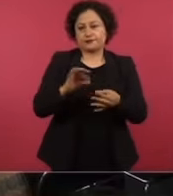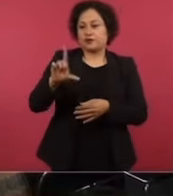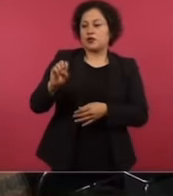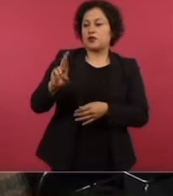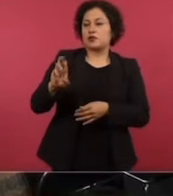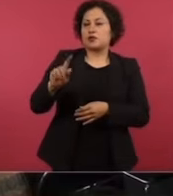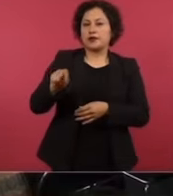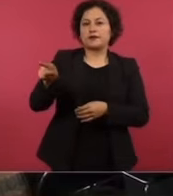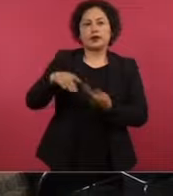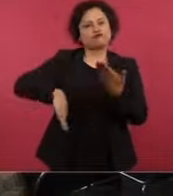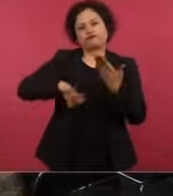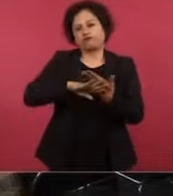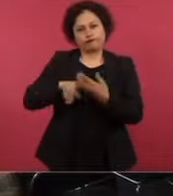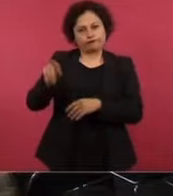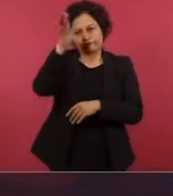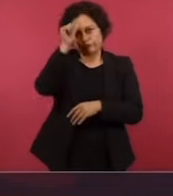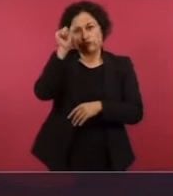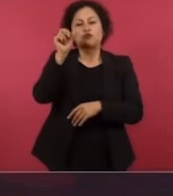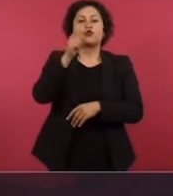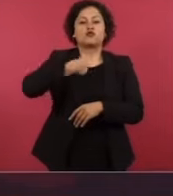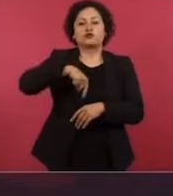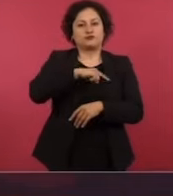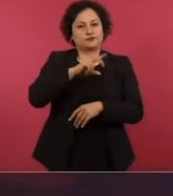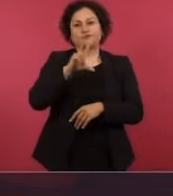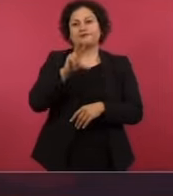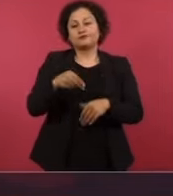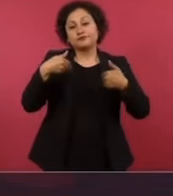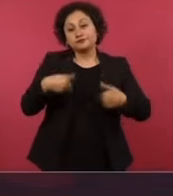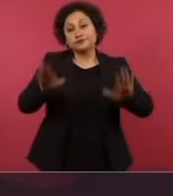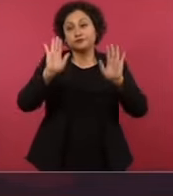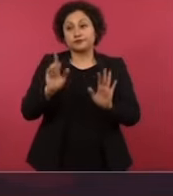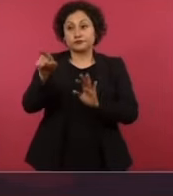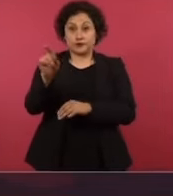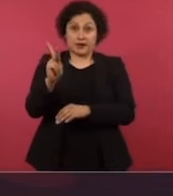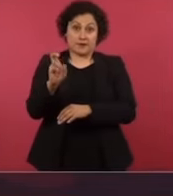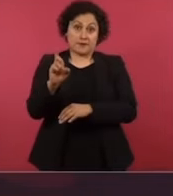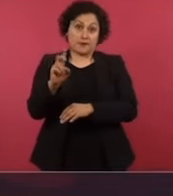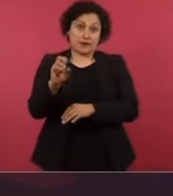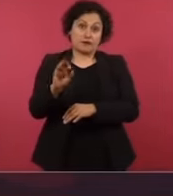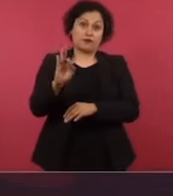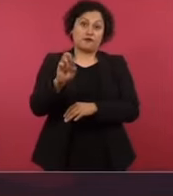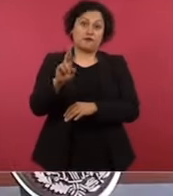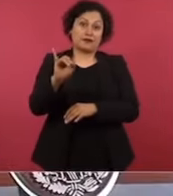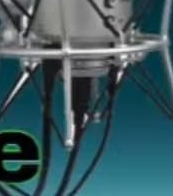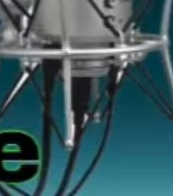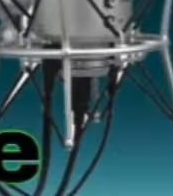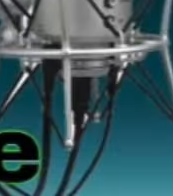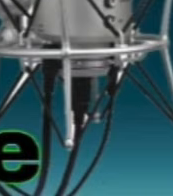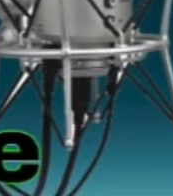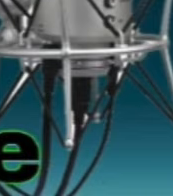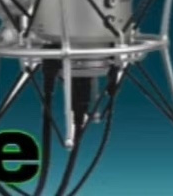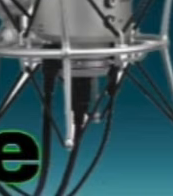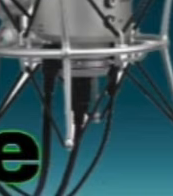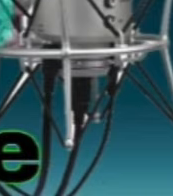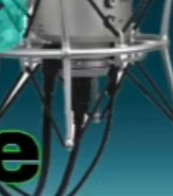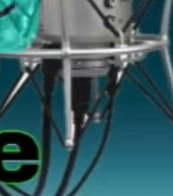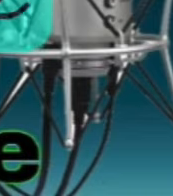eh según Pedro ferris está financiado loré de Mola por Roberto Madrazo que también está en contra